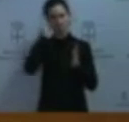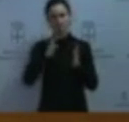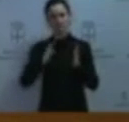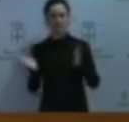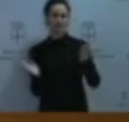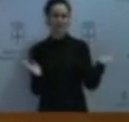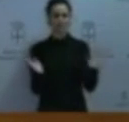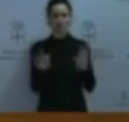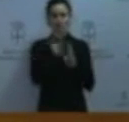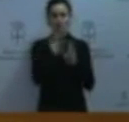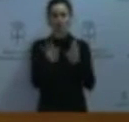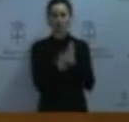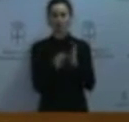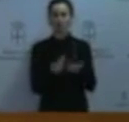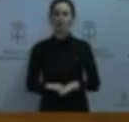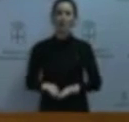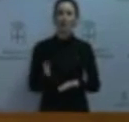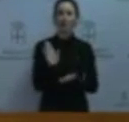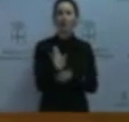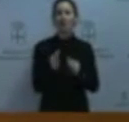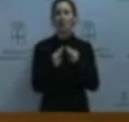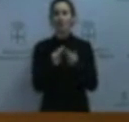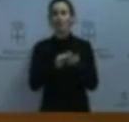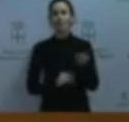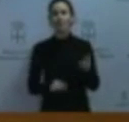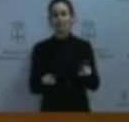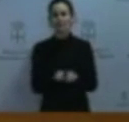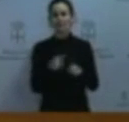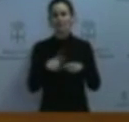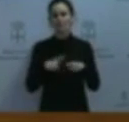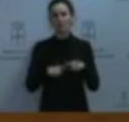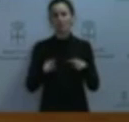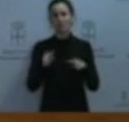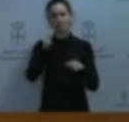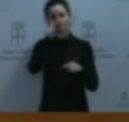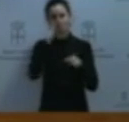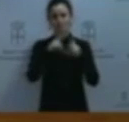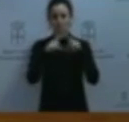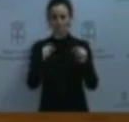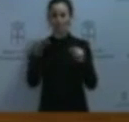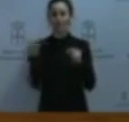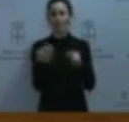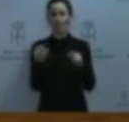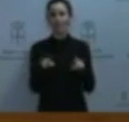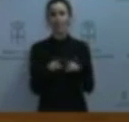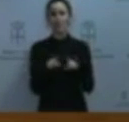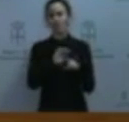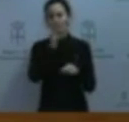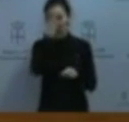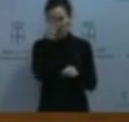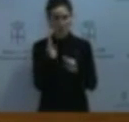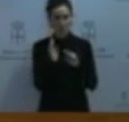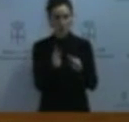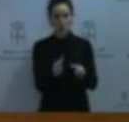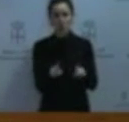2 puntos que tiene esta moción es diseñar un ecosistema de productos turísticos asturianos que tenga como eje vertebrador las